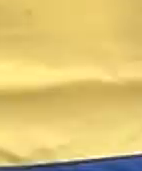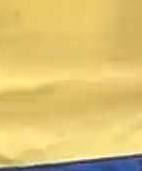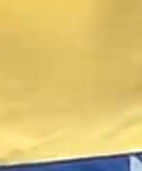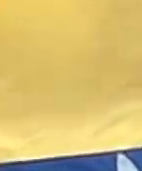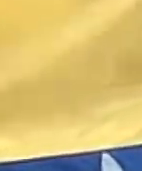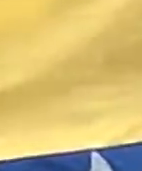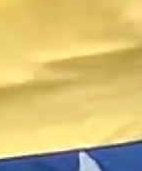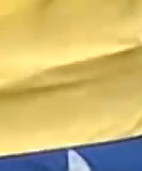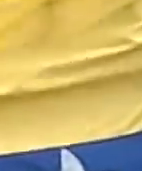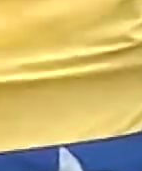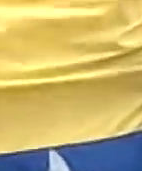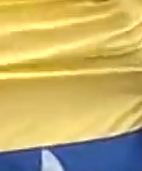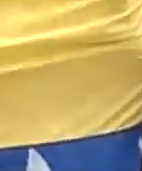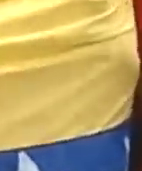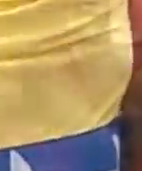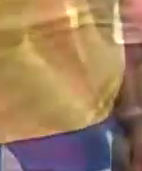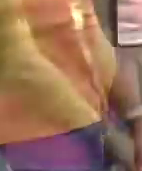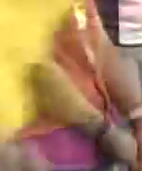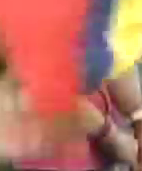Nosotros tenemos que